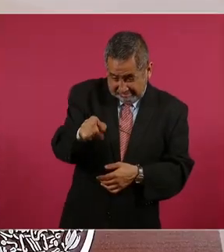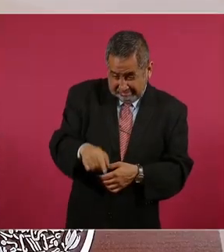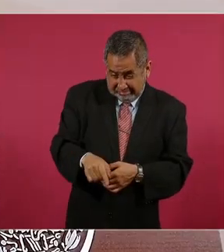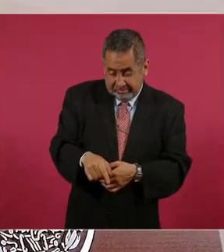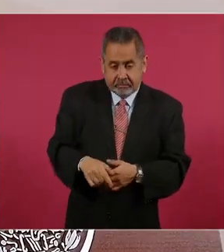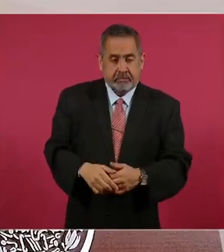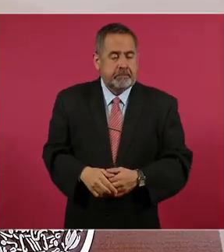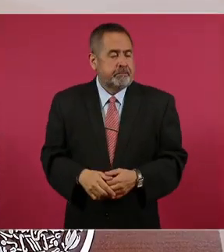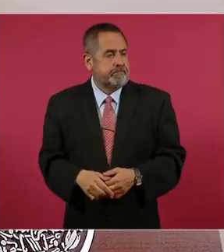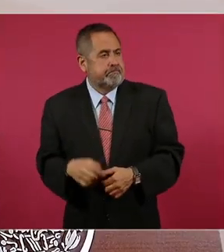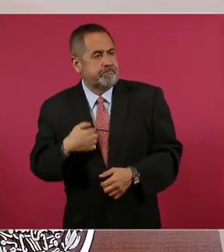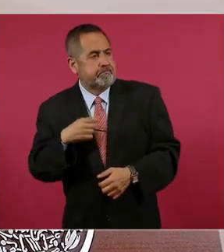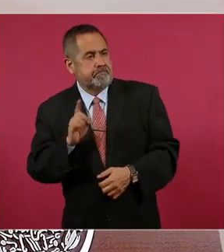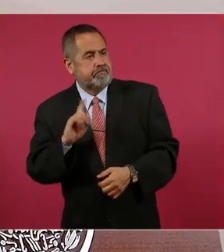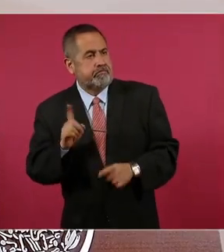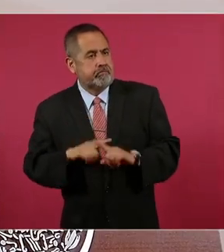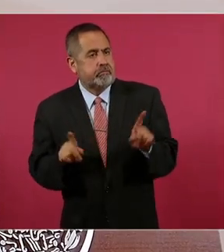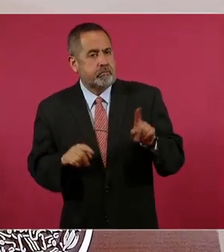No, señor,